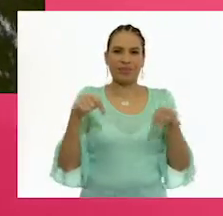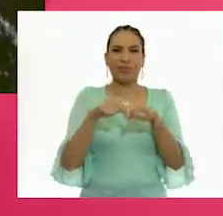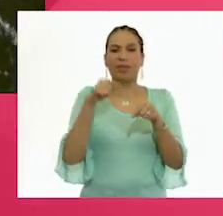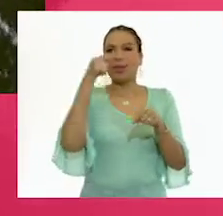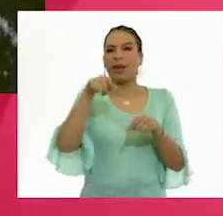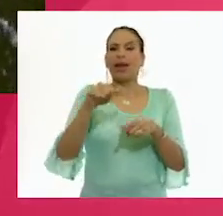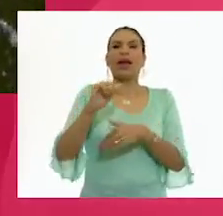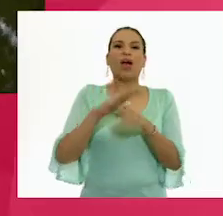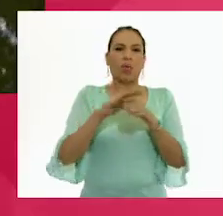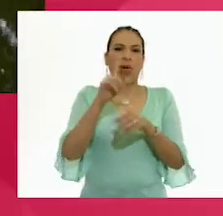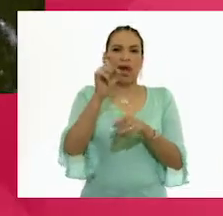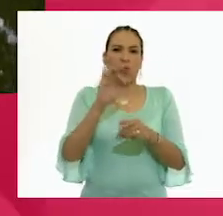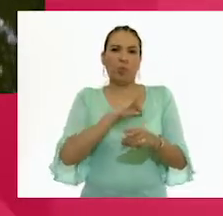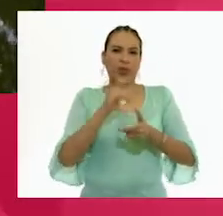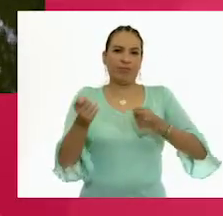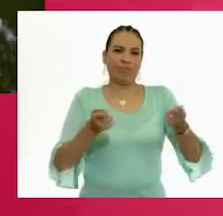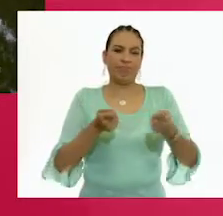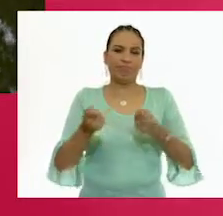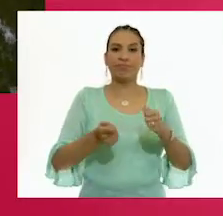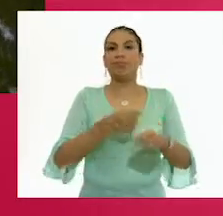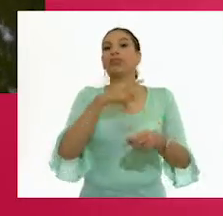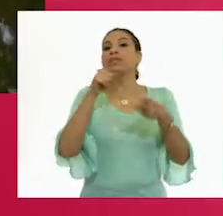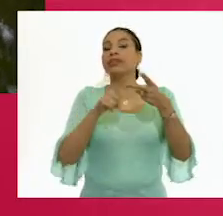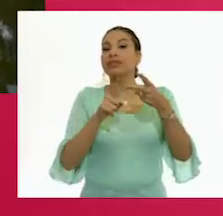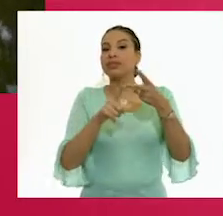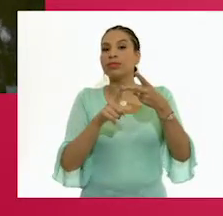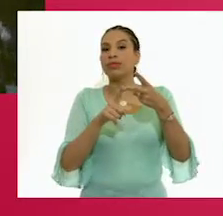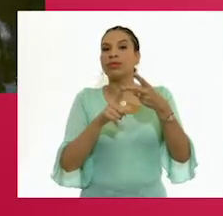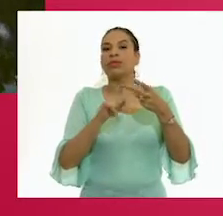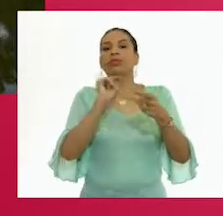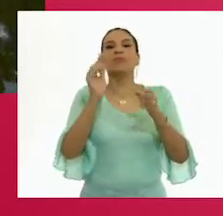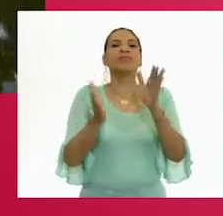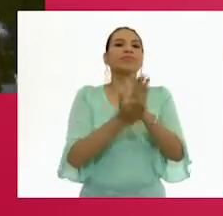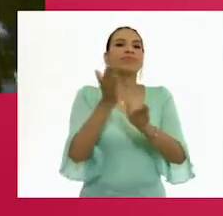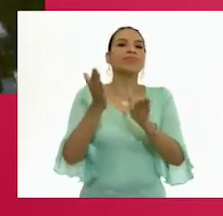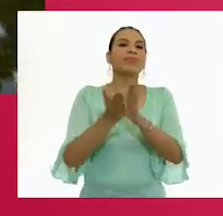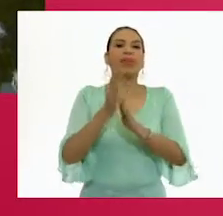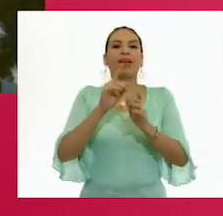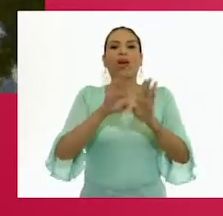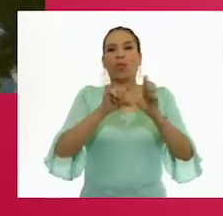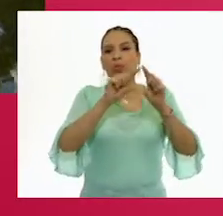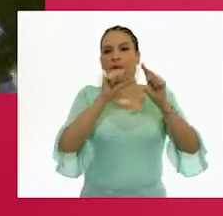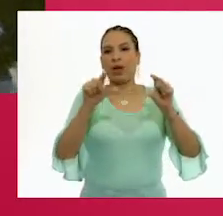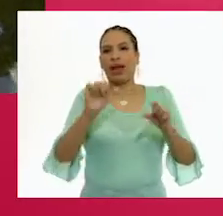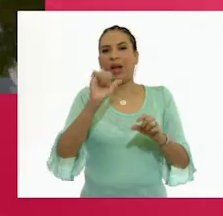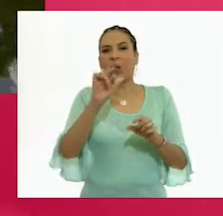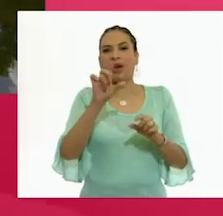tener el agua bajo control y el segundo paso fue construir el acueducto.